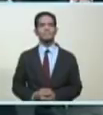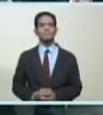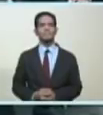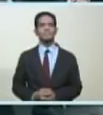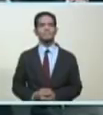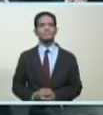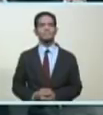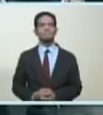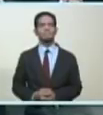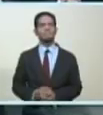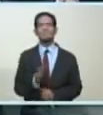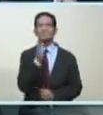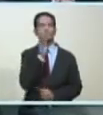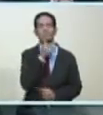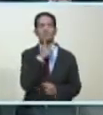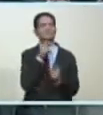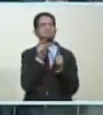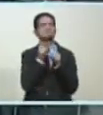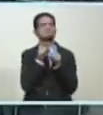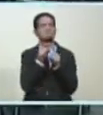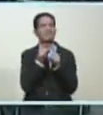No tienen palabra.